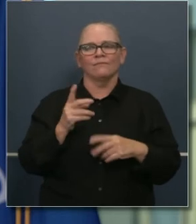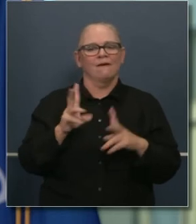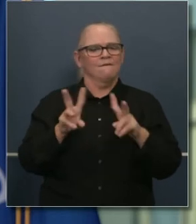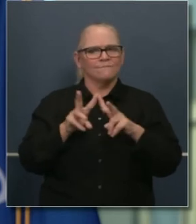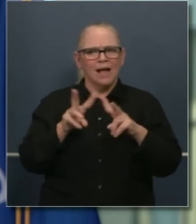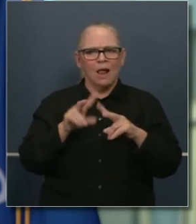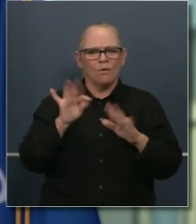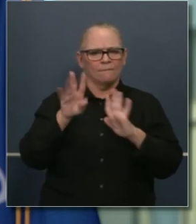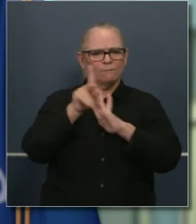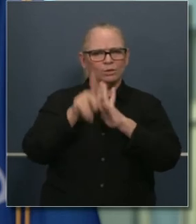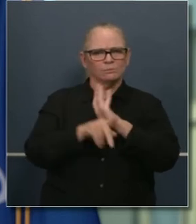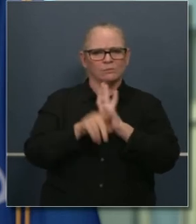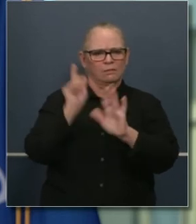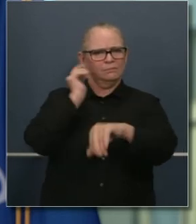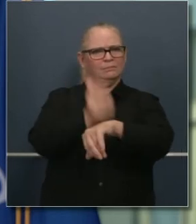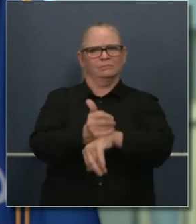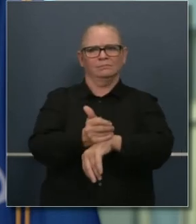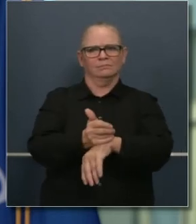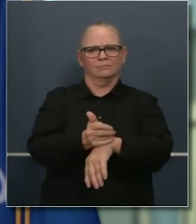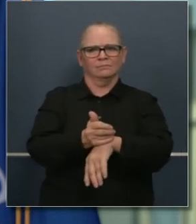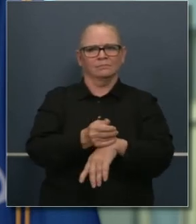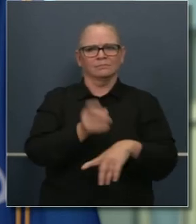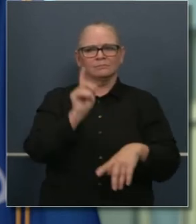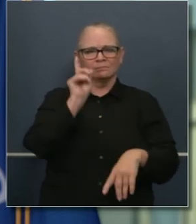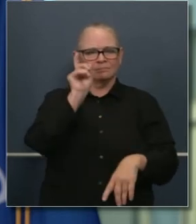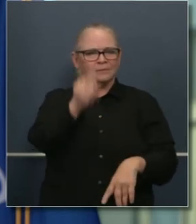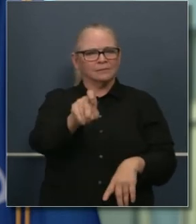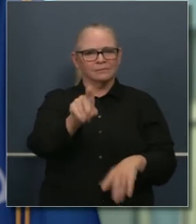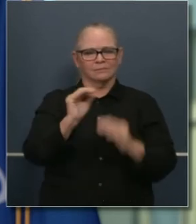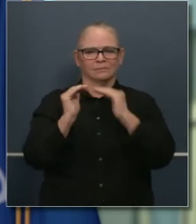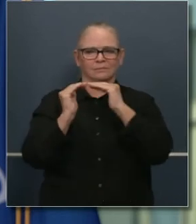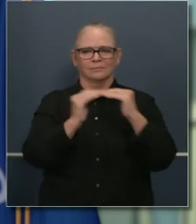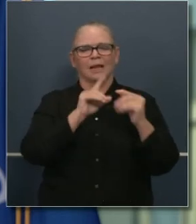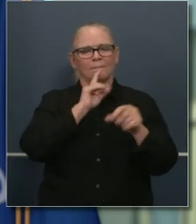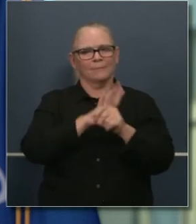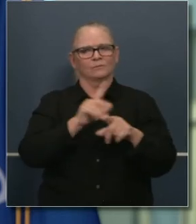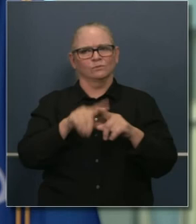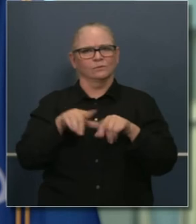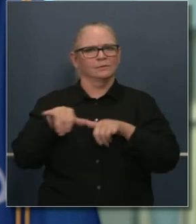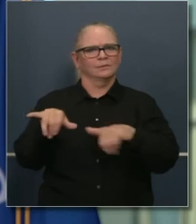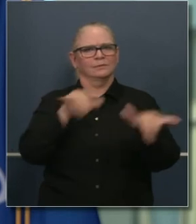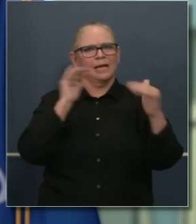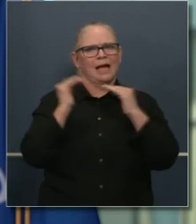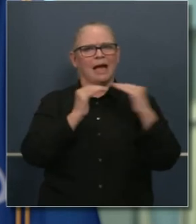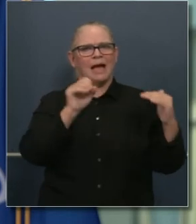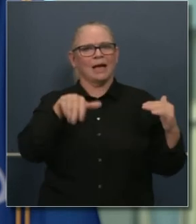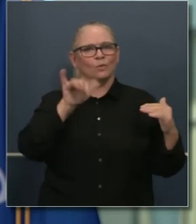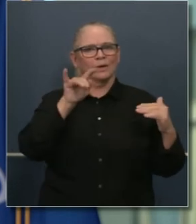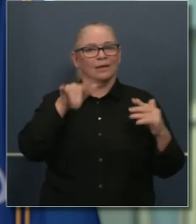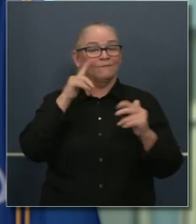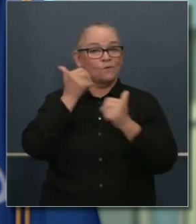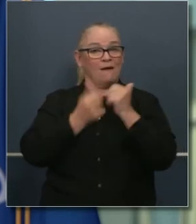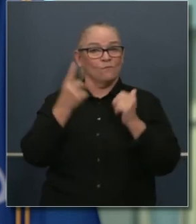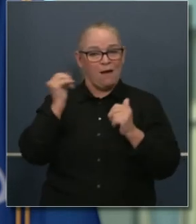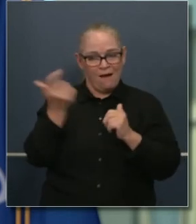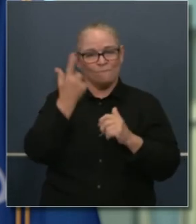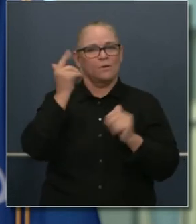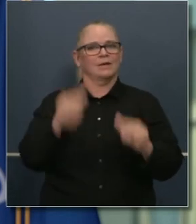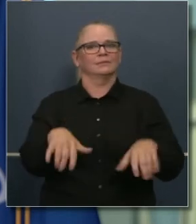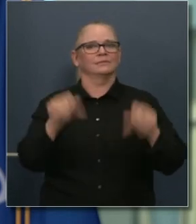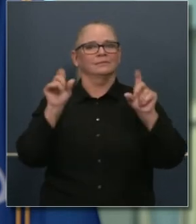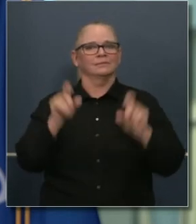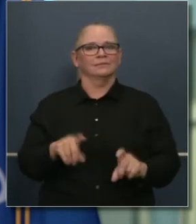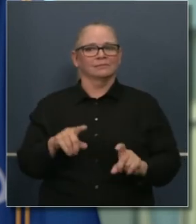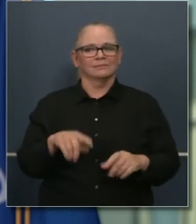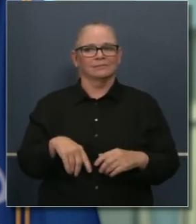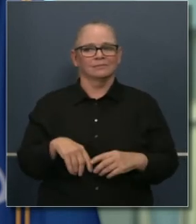social de qué pasa con el estado y cada una de sus jurisdicciones y a eso está comprometido el estado y el liderazgo mi punto más